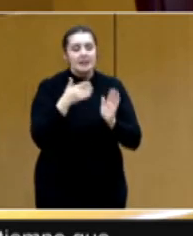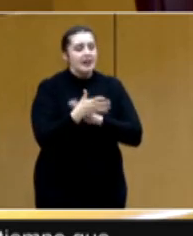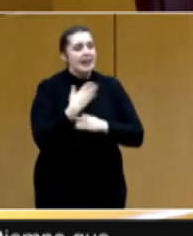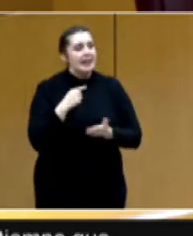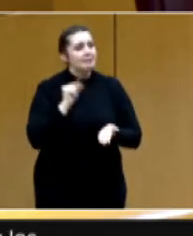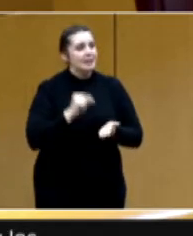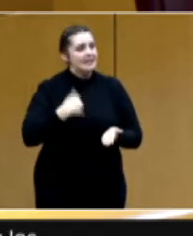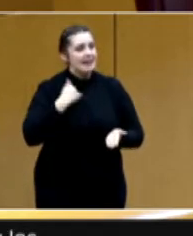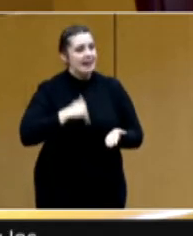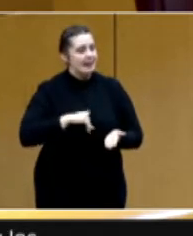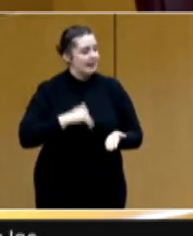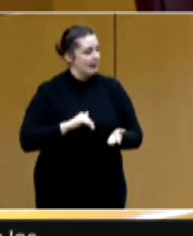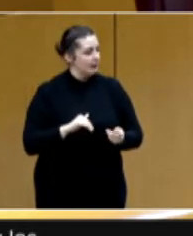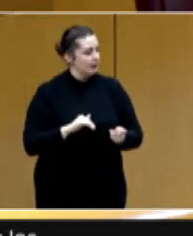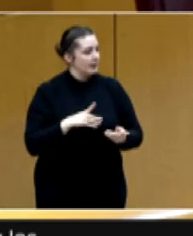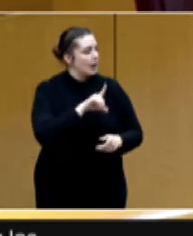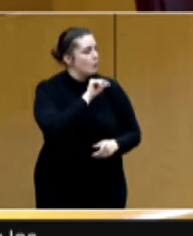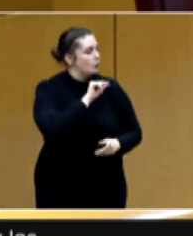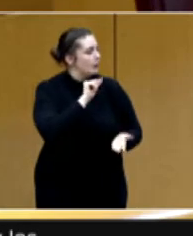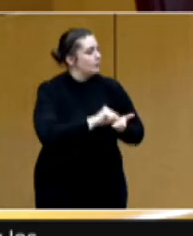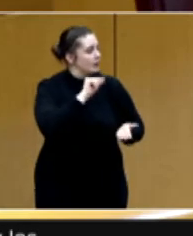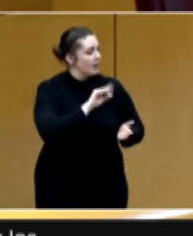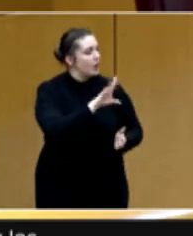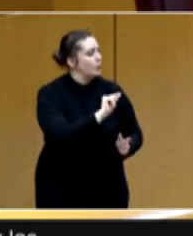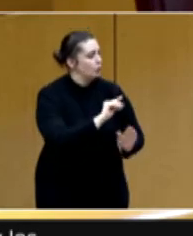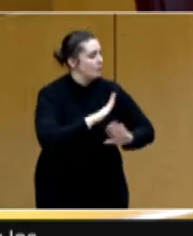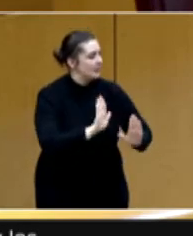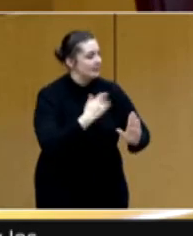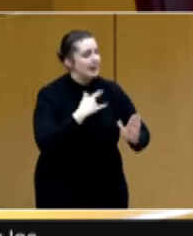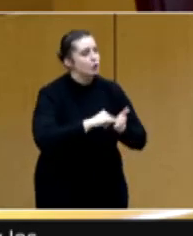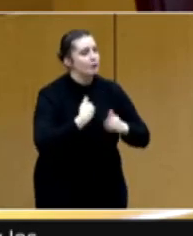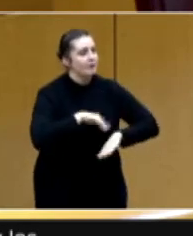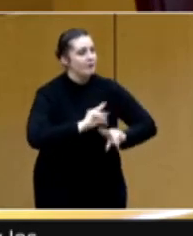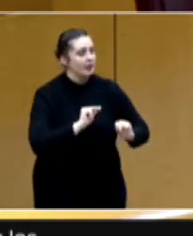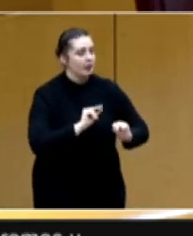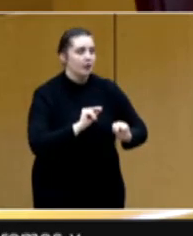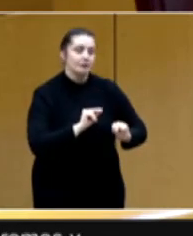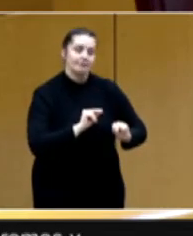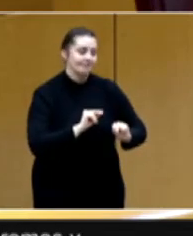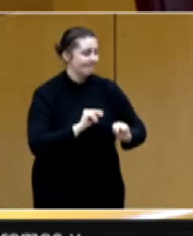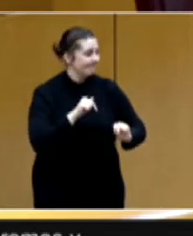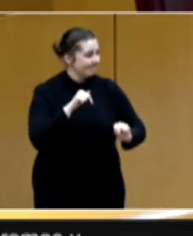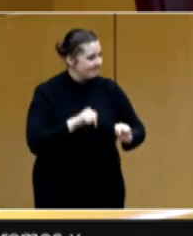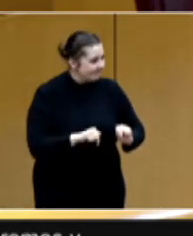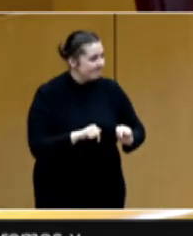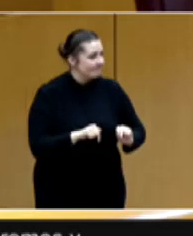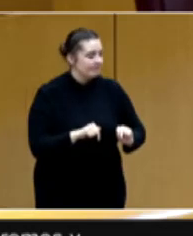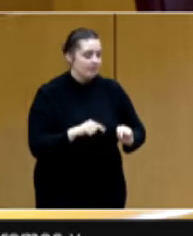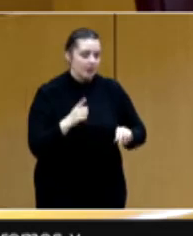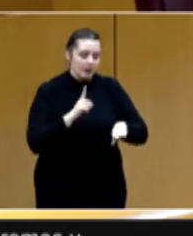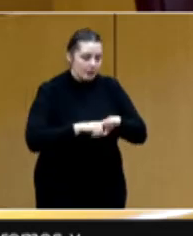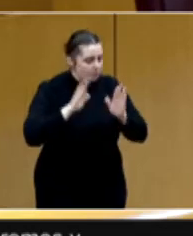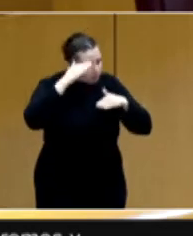de lo rápido del tuit de los cinco minutos y solucióname el problema y aquí o dedicamos tiempo